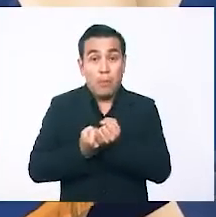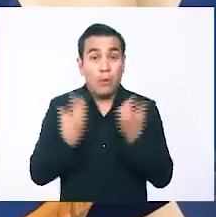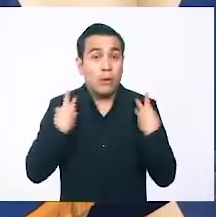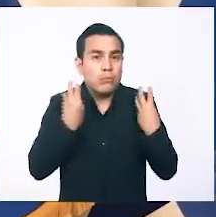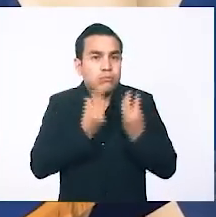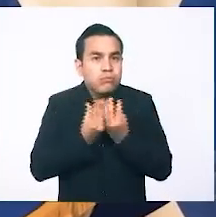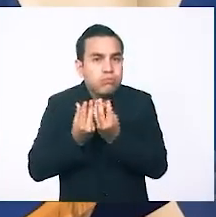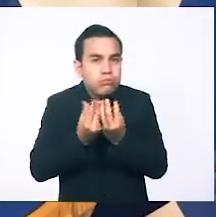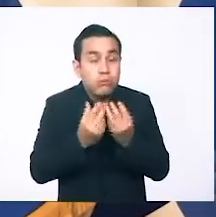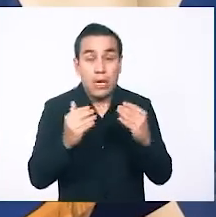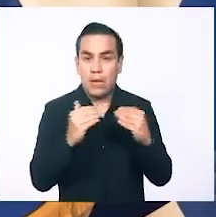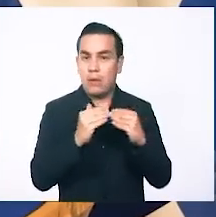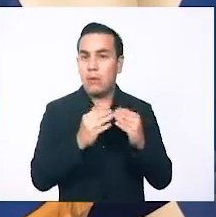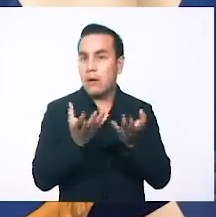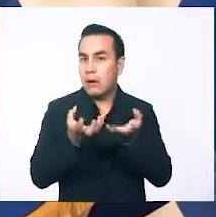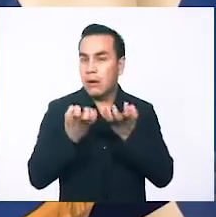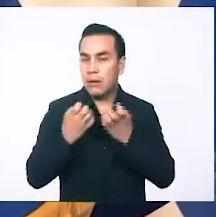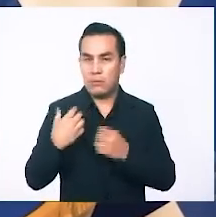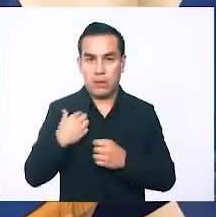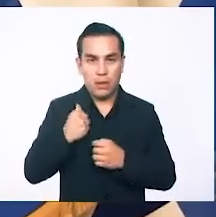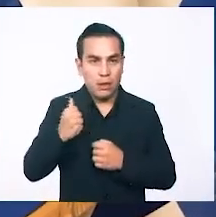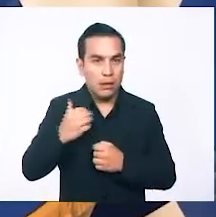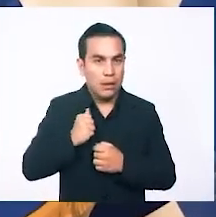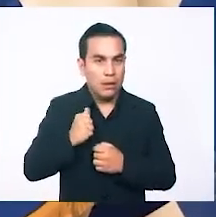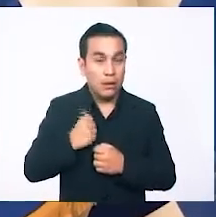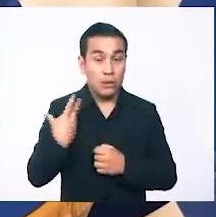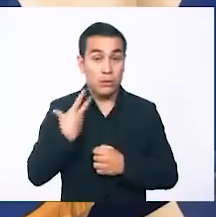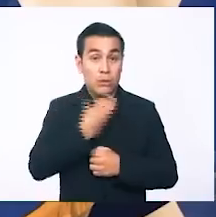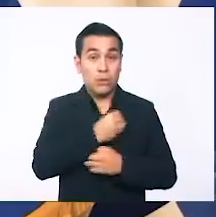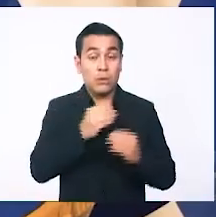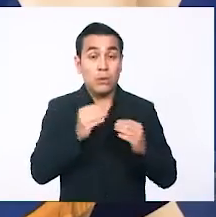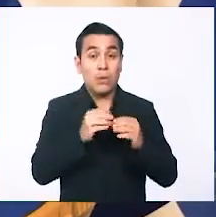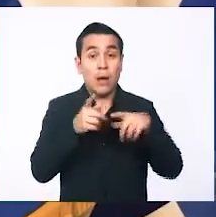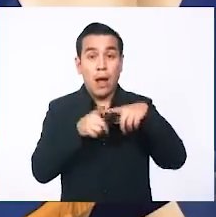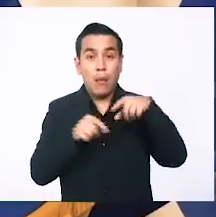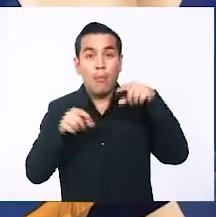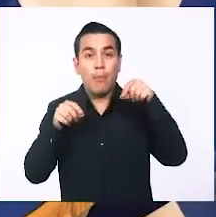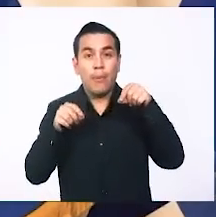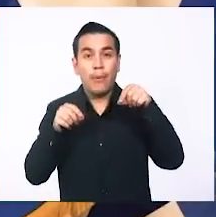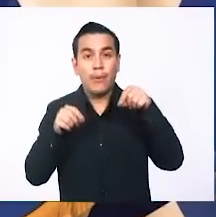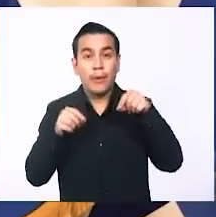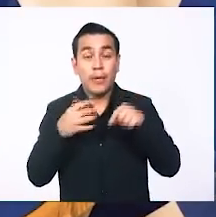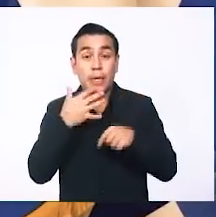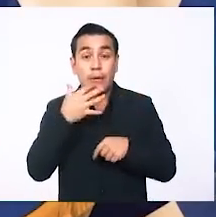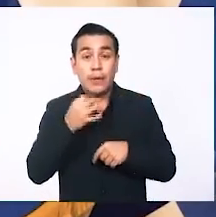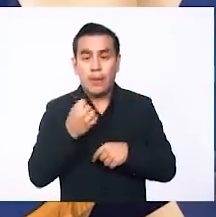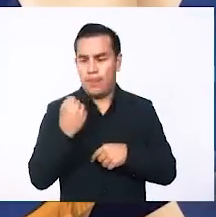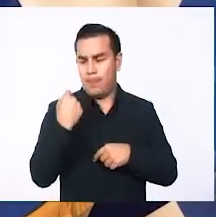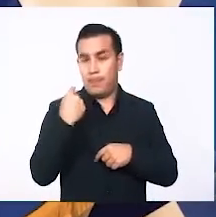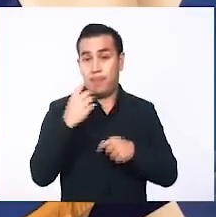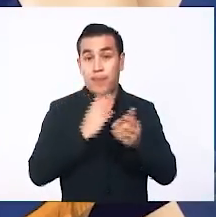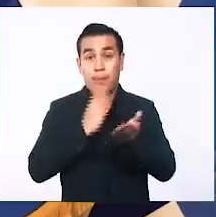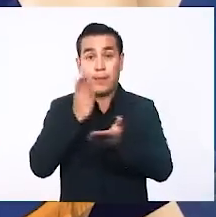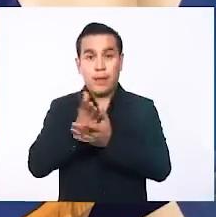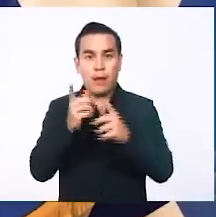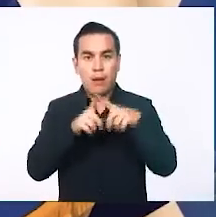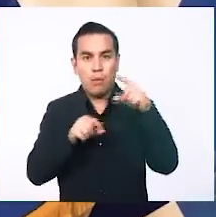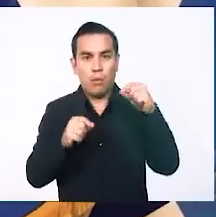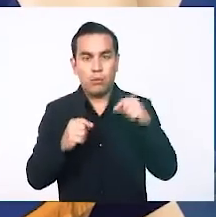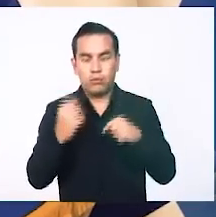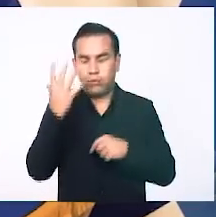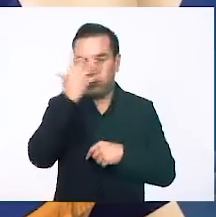Nosotros quisiéramos ser como Canadá. Nosotros quisiéramos ser como Japón. Yo hace poco fui a Japón y es un